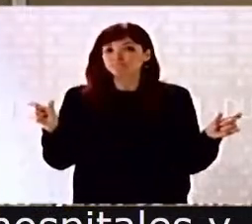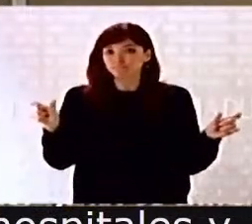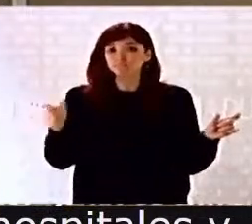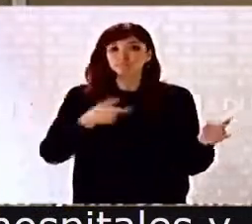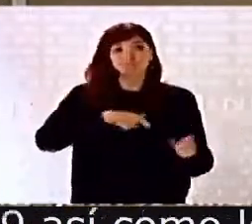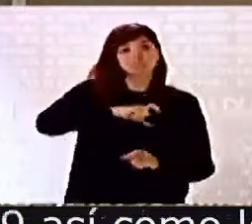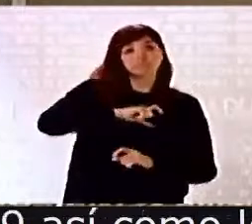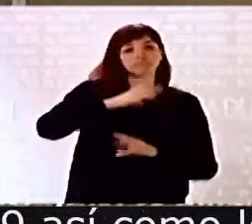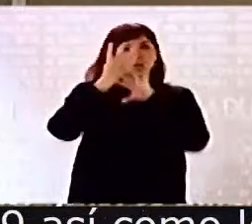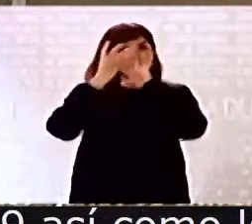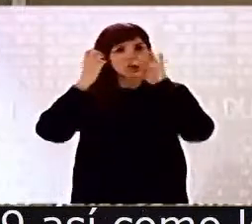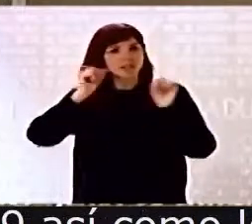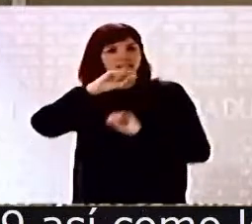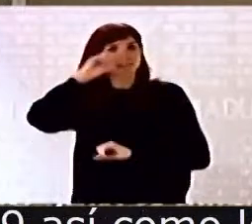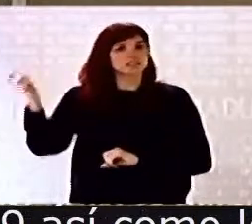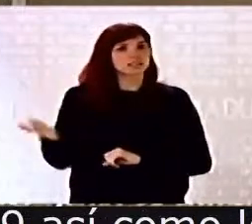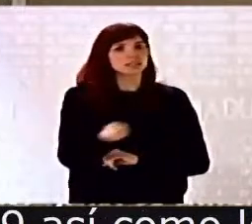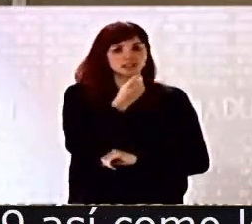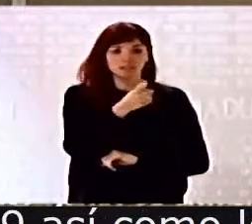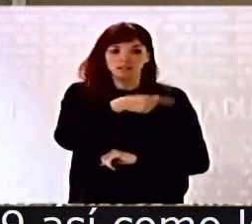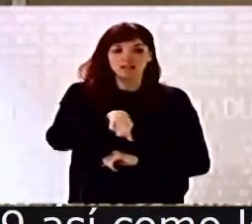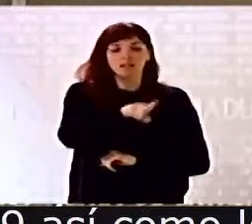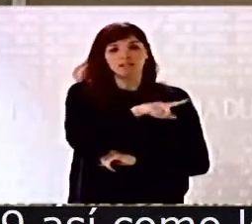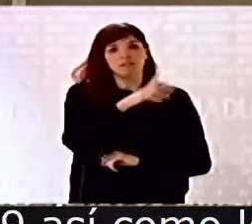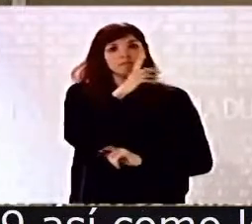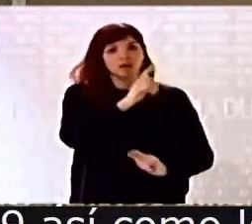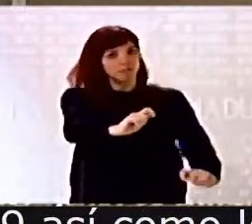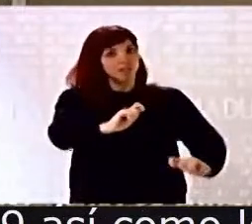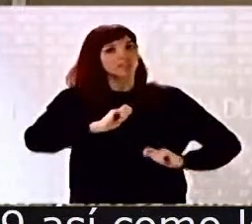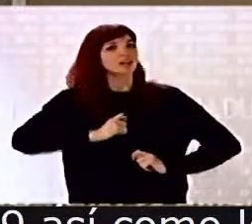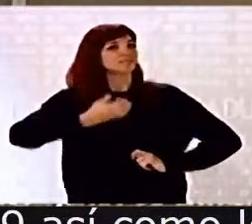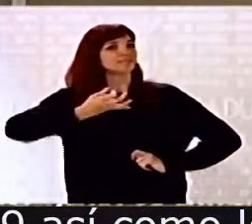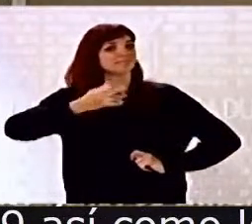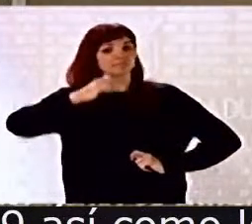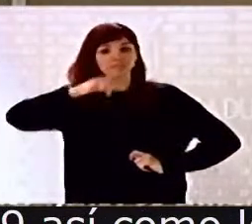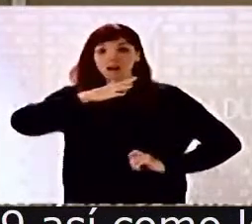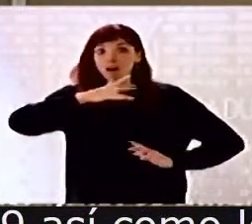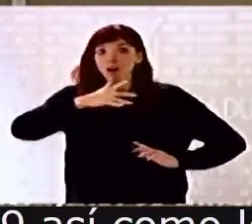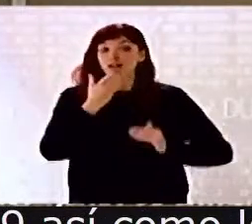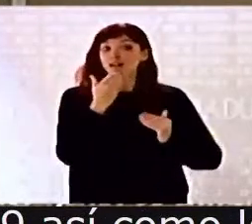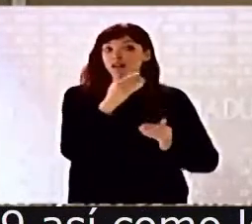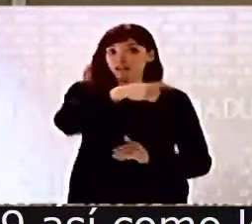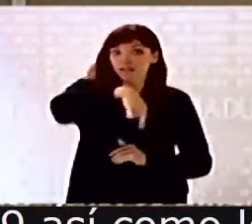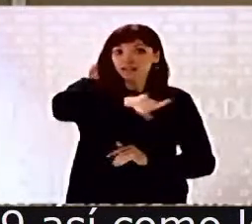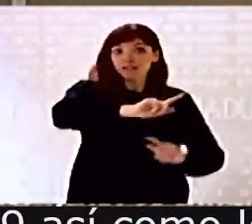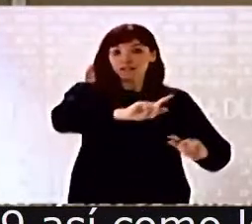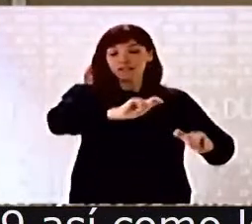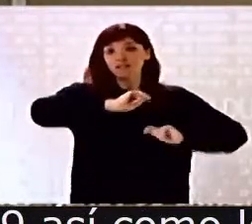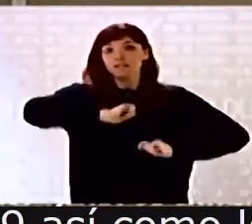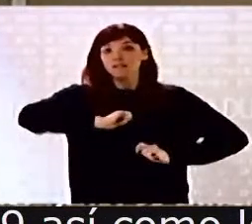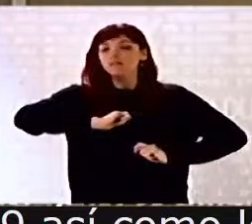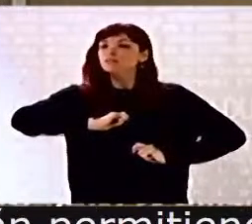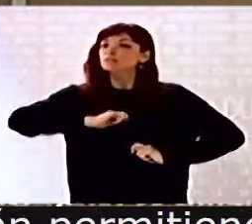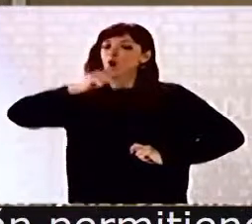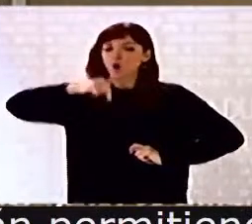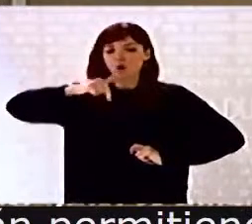cuerpos y fuerzas de seguridad que nos están permitiendo que hoy podamos disponer de una